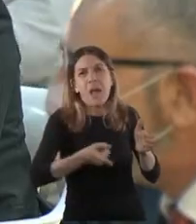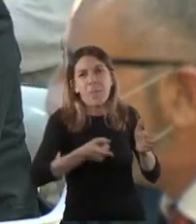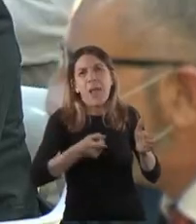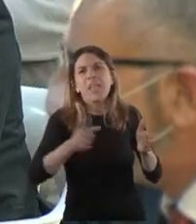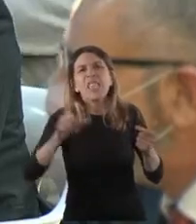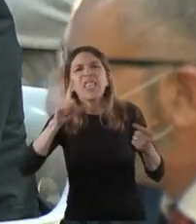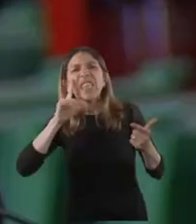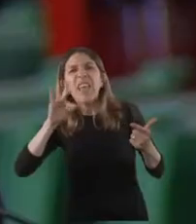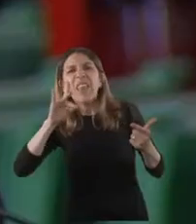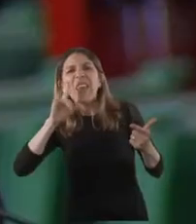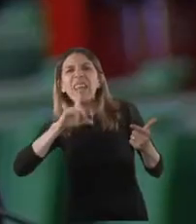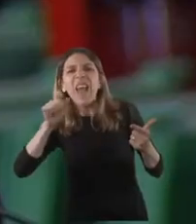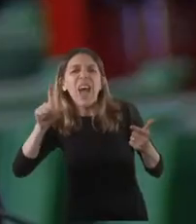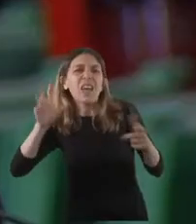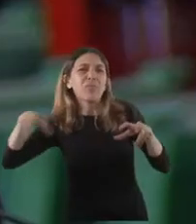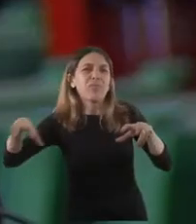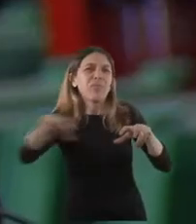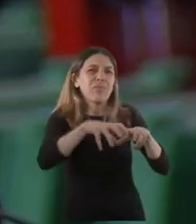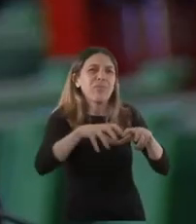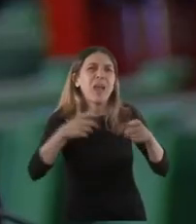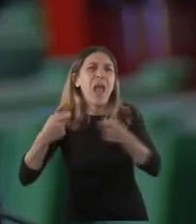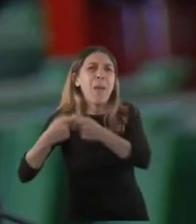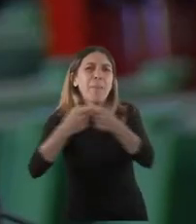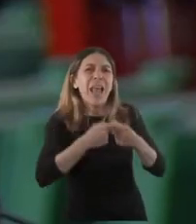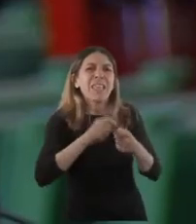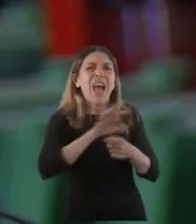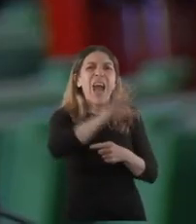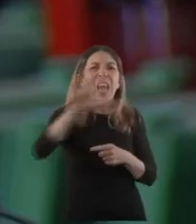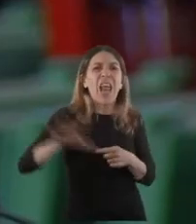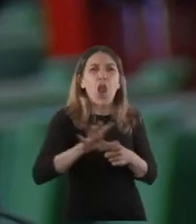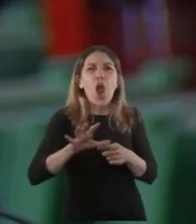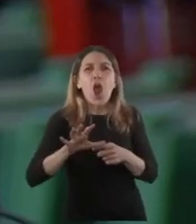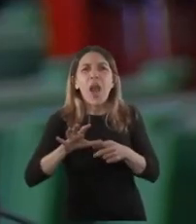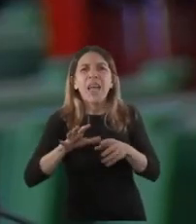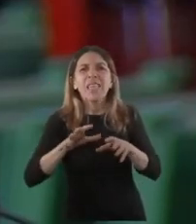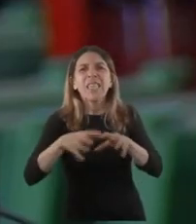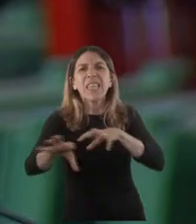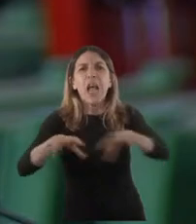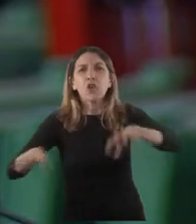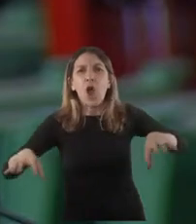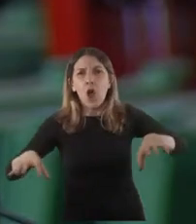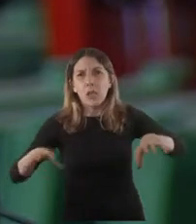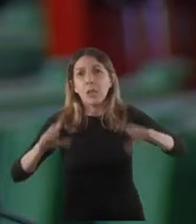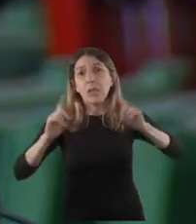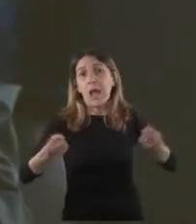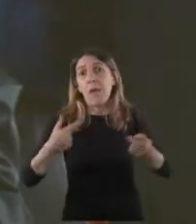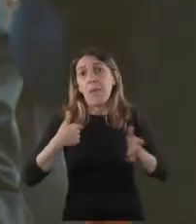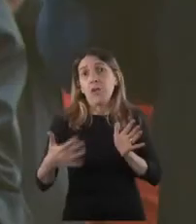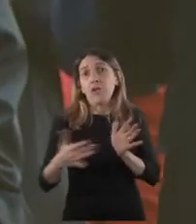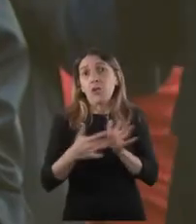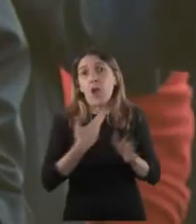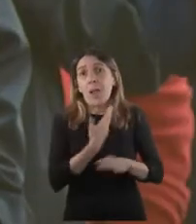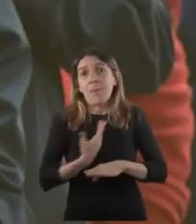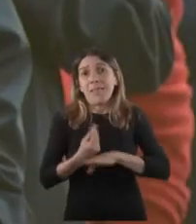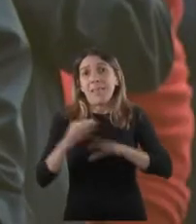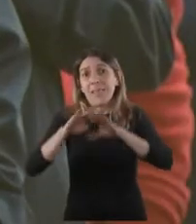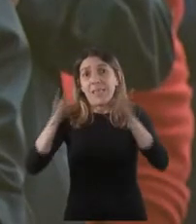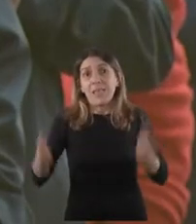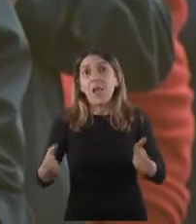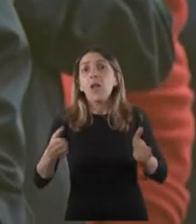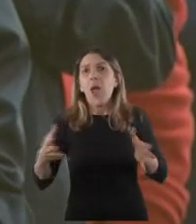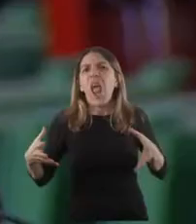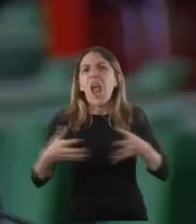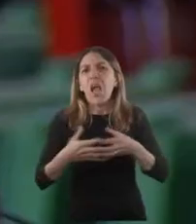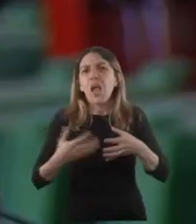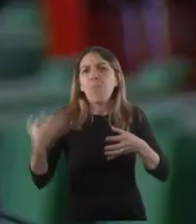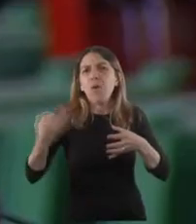CIDETER, todas las cámaras empresarias, regionales, sectoriales, y por supuesto ADINRA, que a mí me toca presidir, con un buen equipo